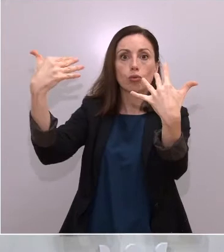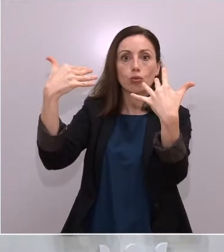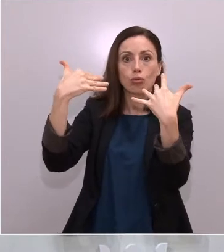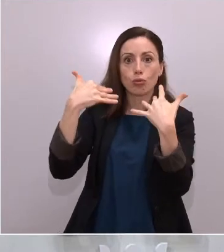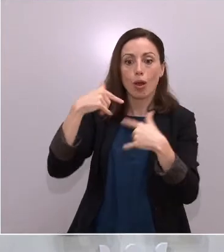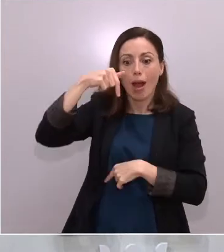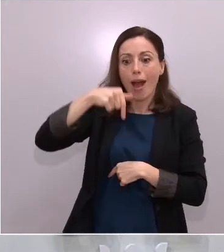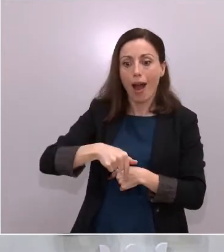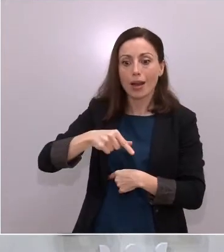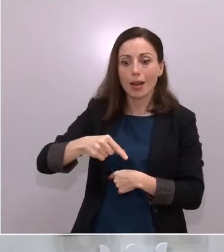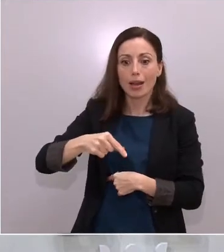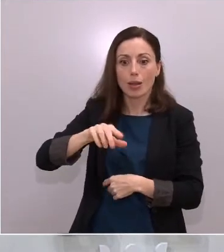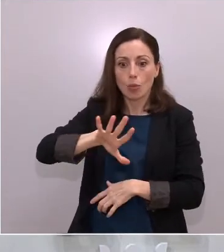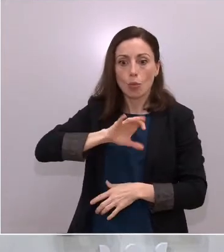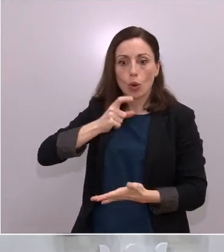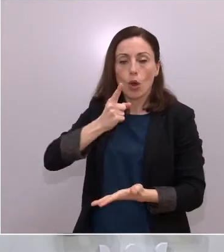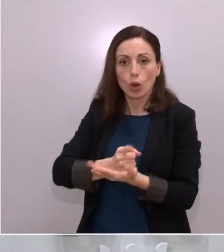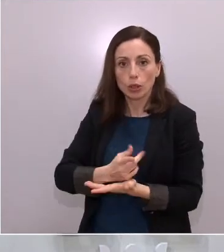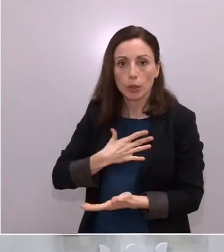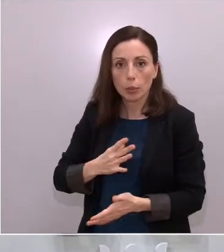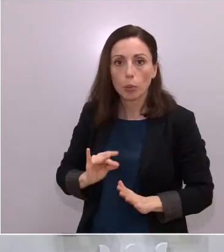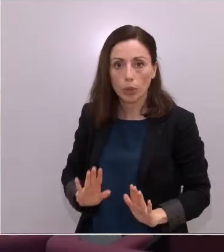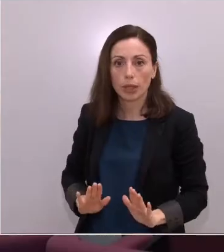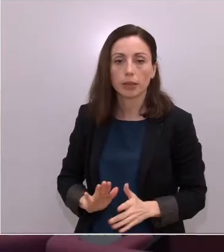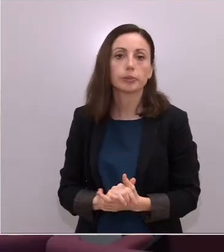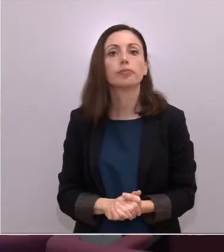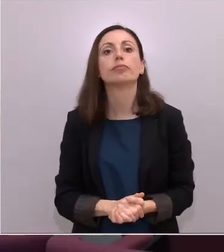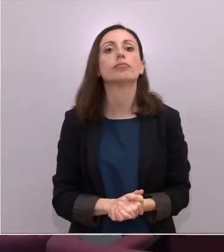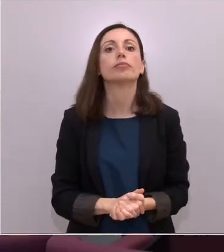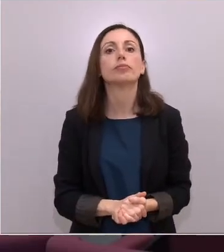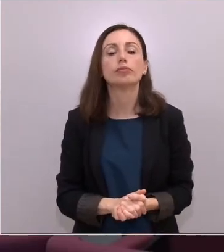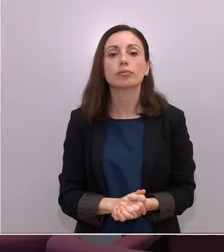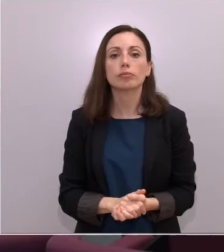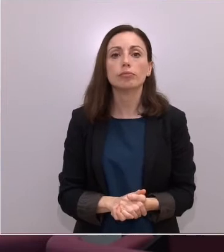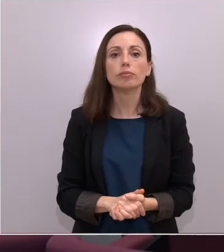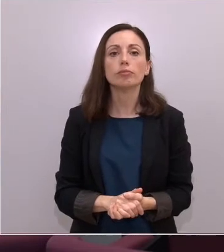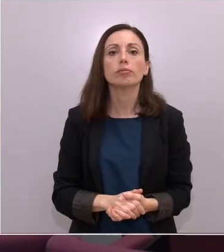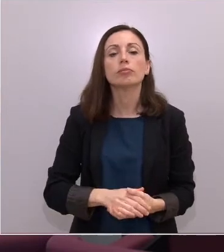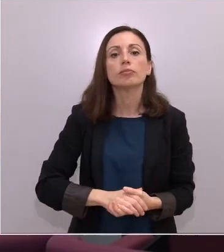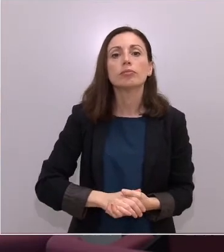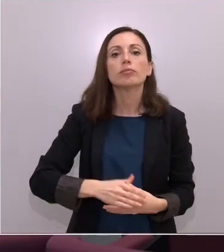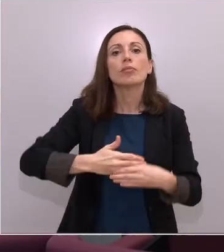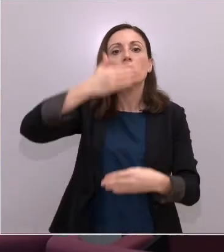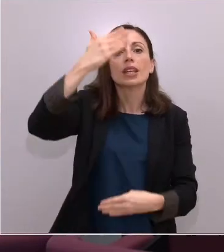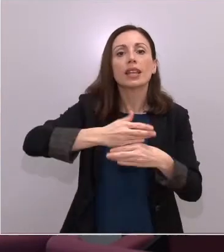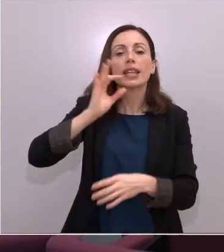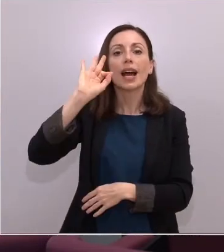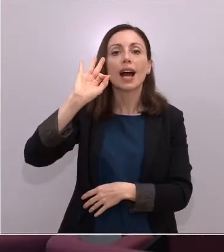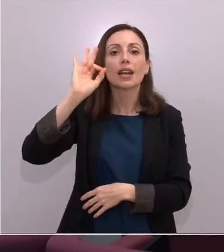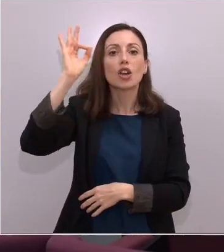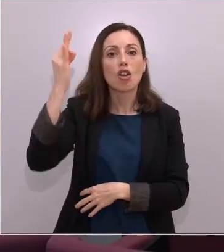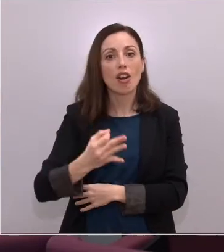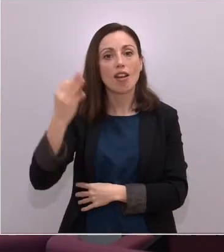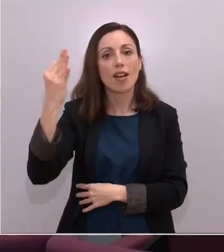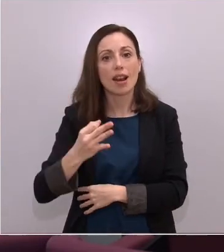de territorios contagiados y que aún permanecen en confinamiento. Del diario La Verdad, Daniel Vidal quería preguntar al presidente López Miras